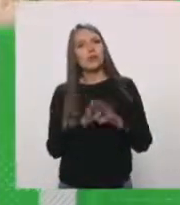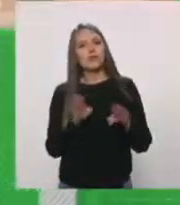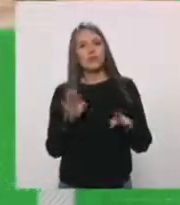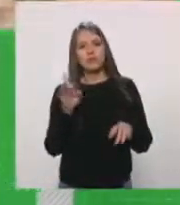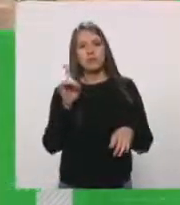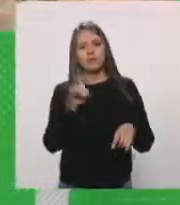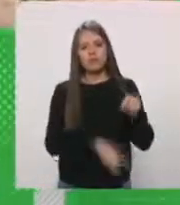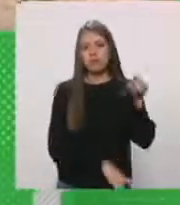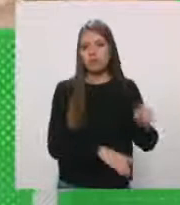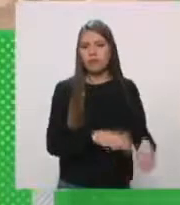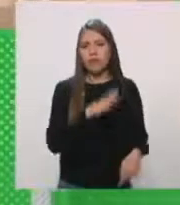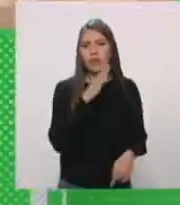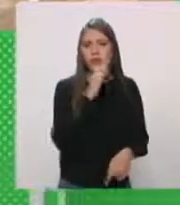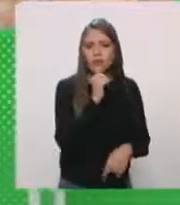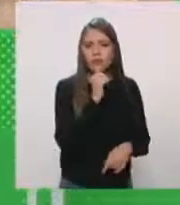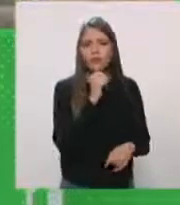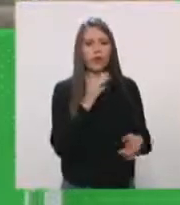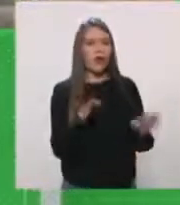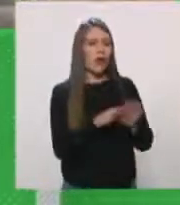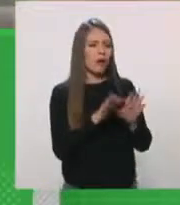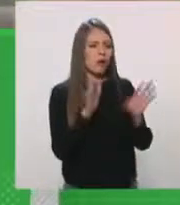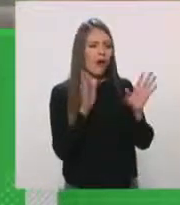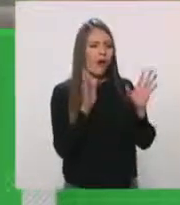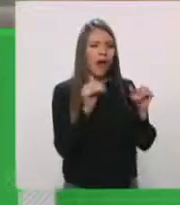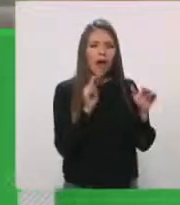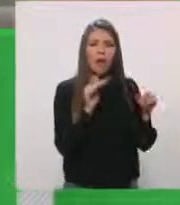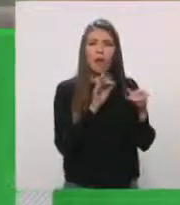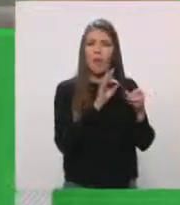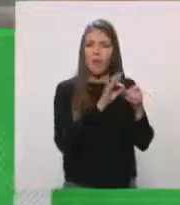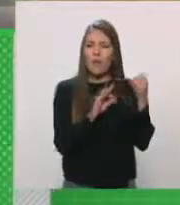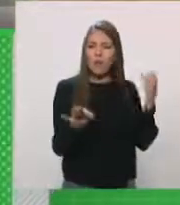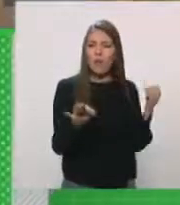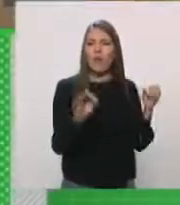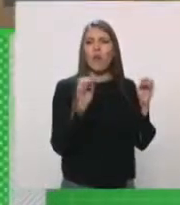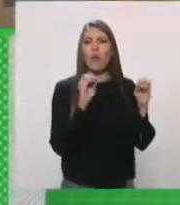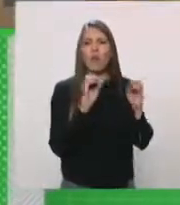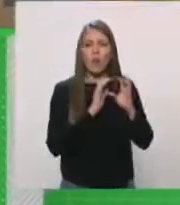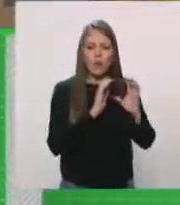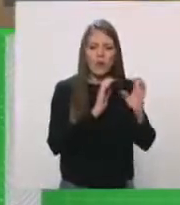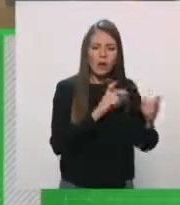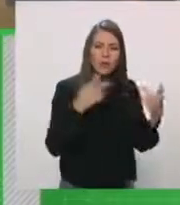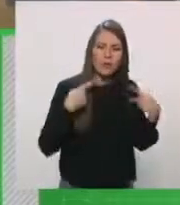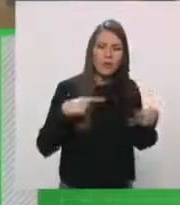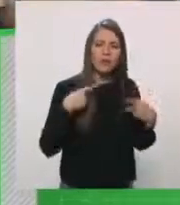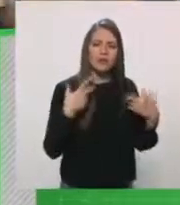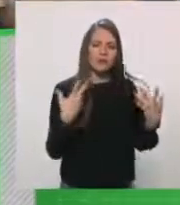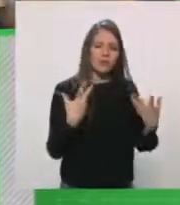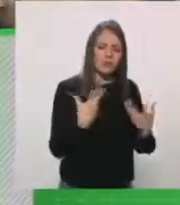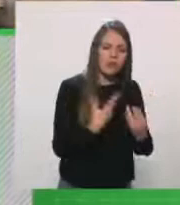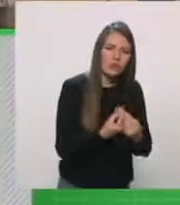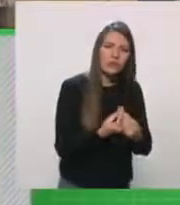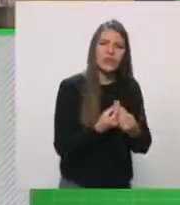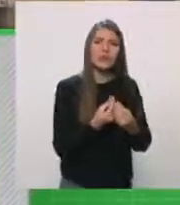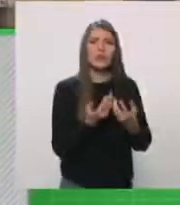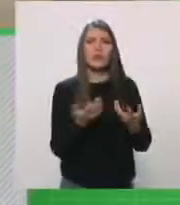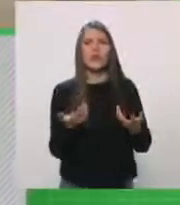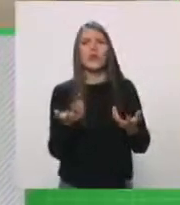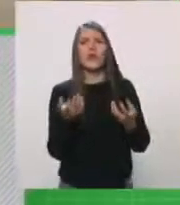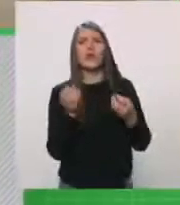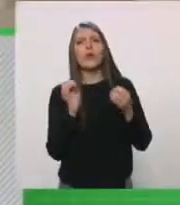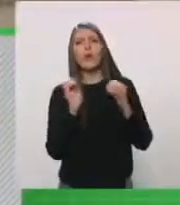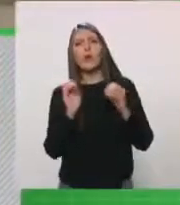esa posibilidad de haber dicho el adiós que necesitaban o de haber cuidado al ser querido y estar cerca de él, de hacer